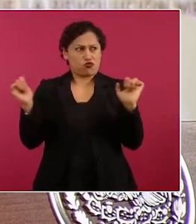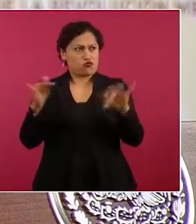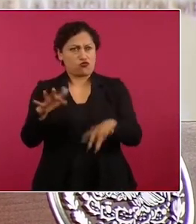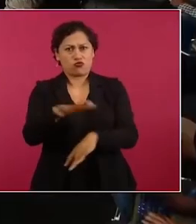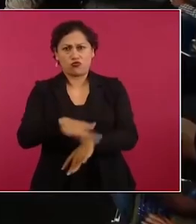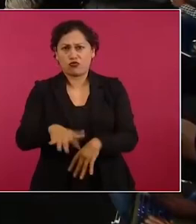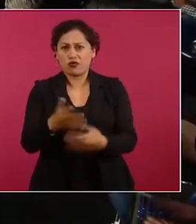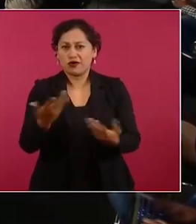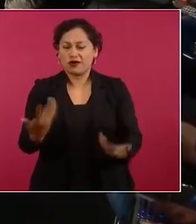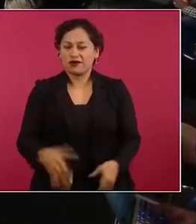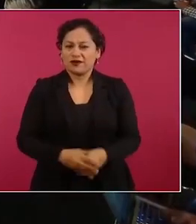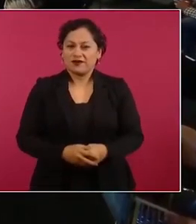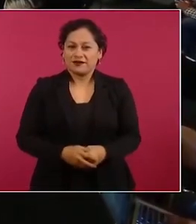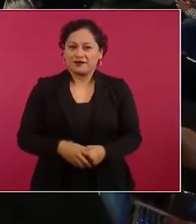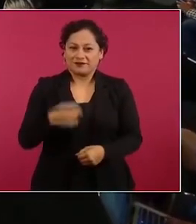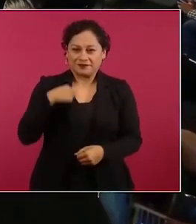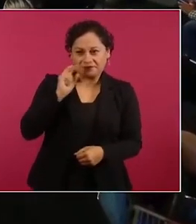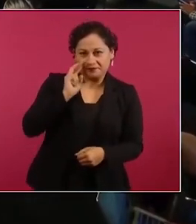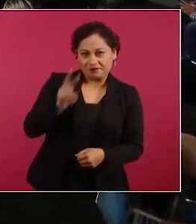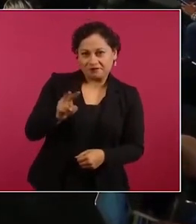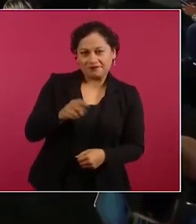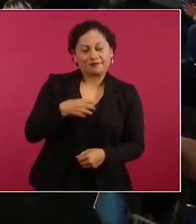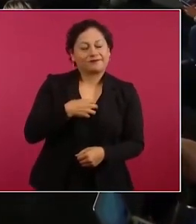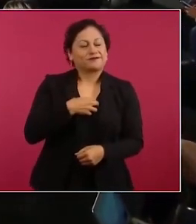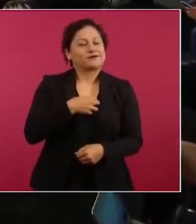Me da mucho gusto eso,